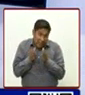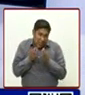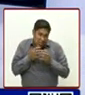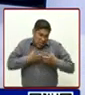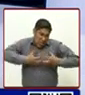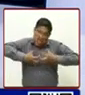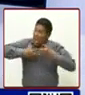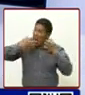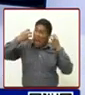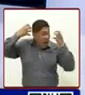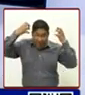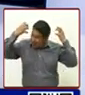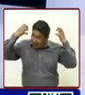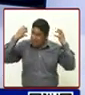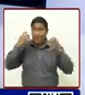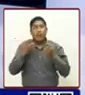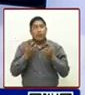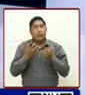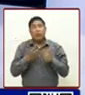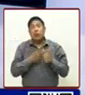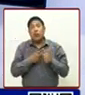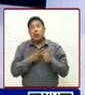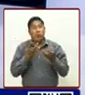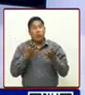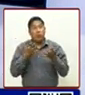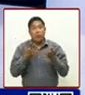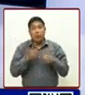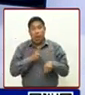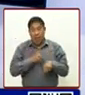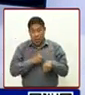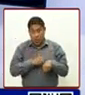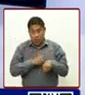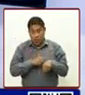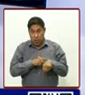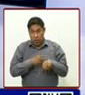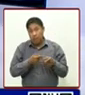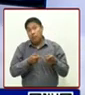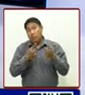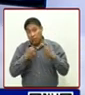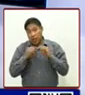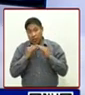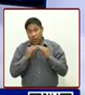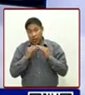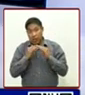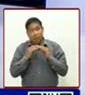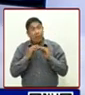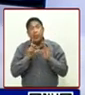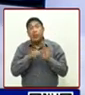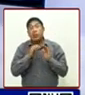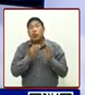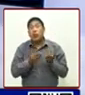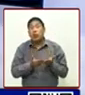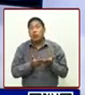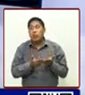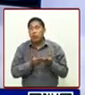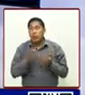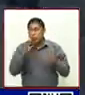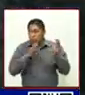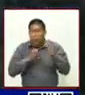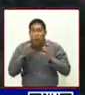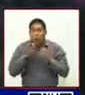esta chiquitita, cuando se la dio por desaparecida porque no llegó a la hora que siempre llegaba después de colegio. Estos son los detalles.